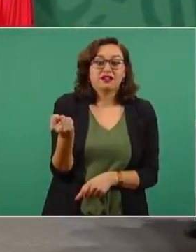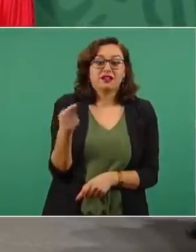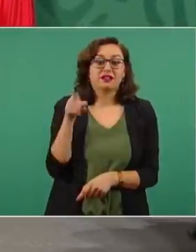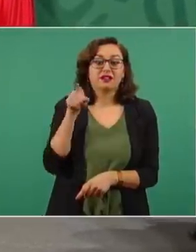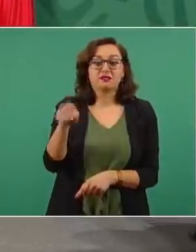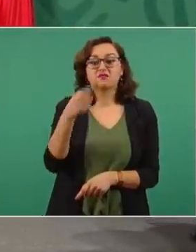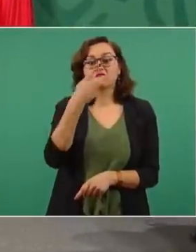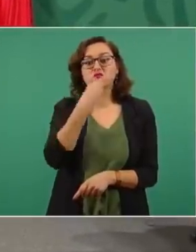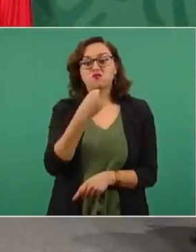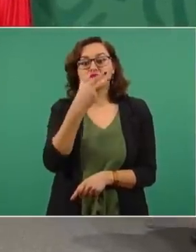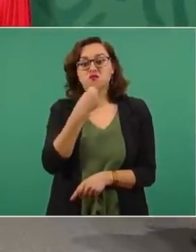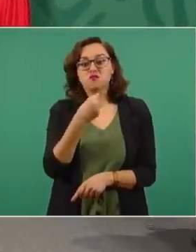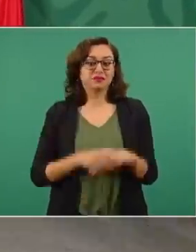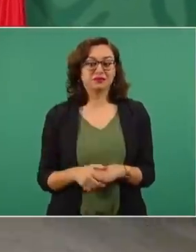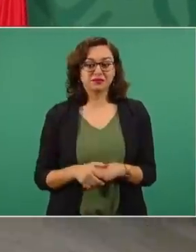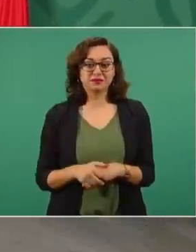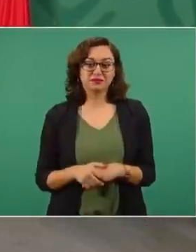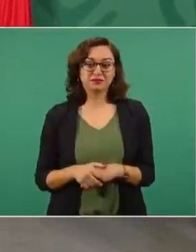conductor estrella,